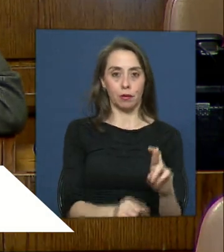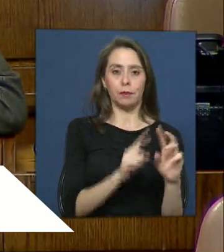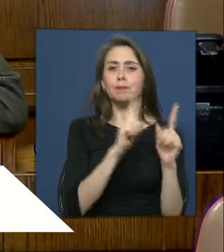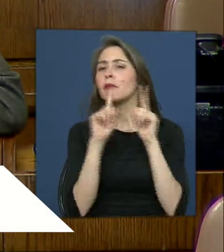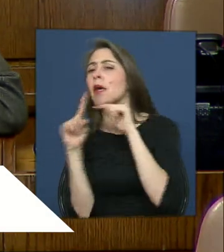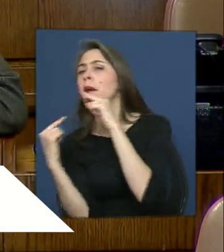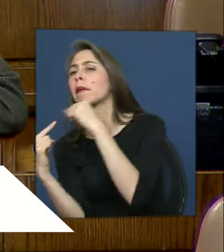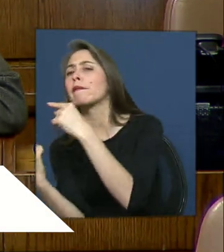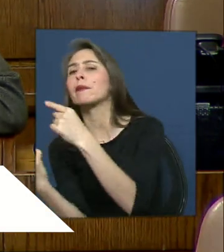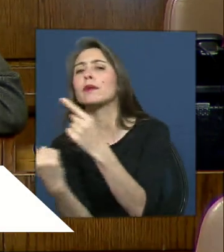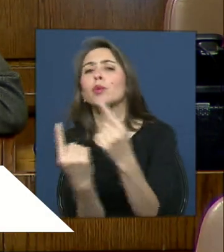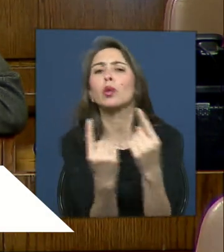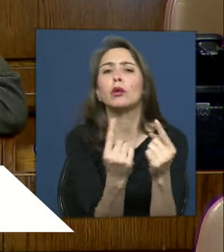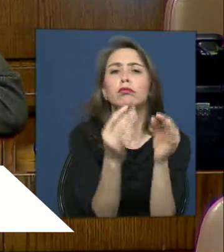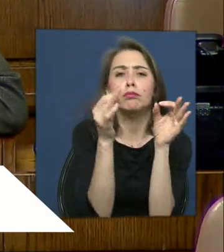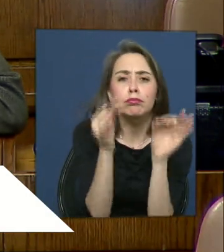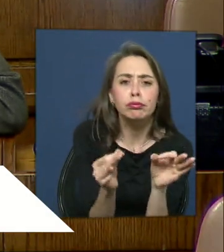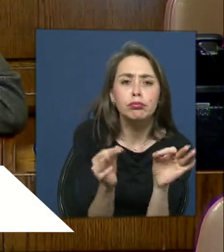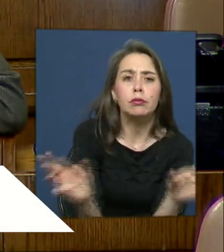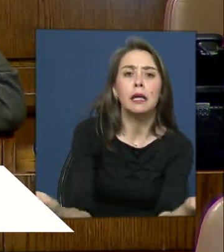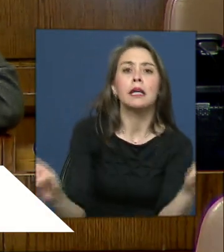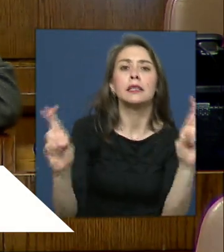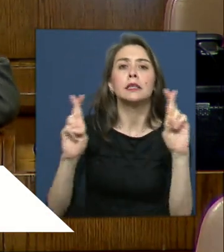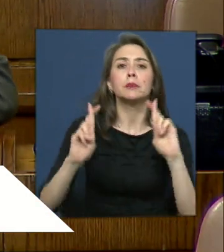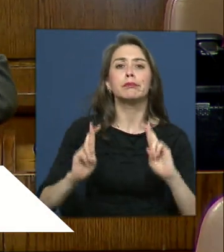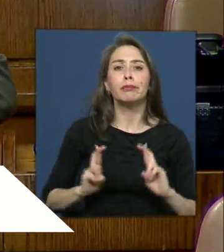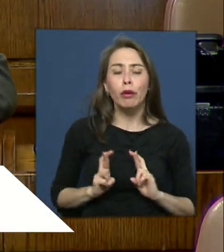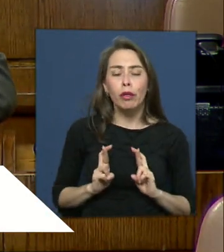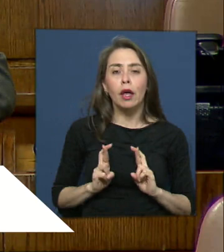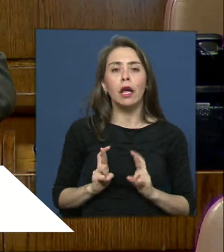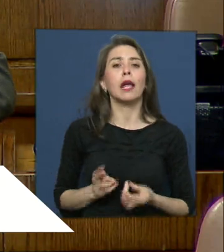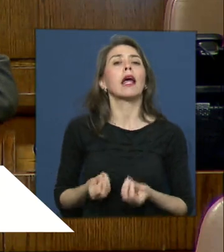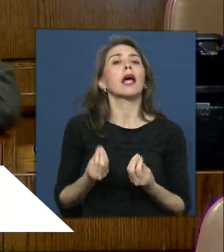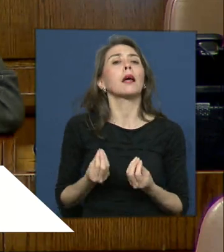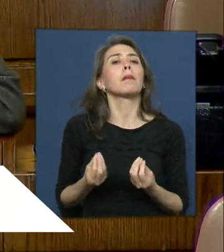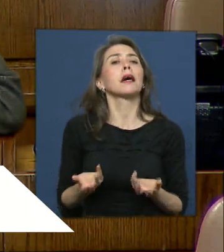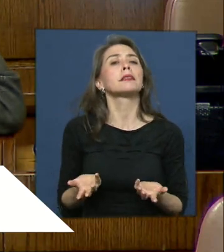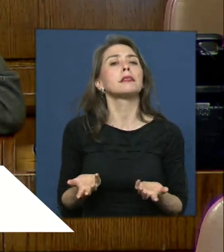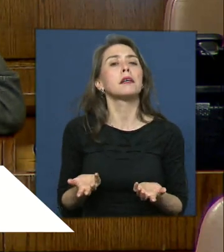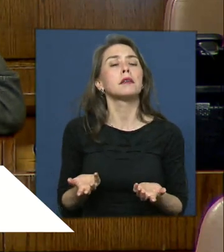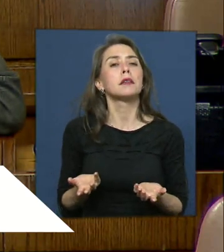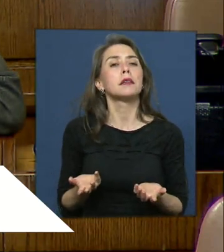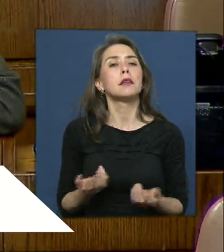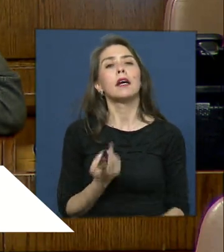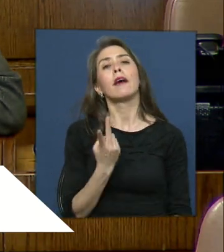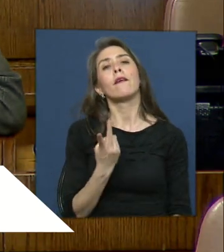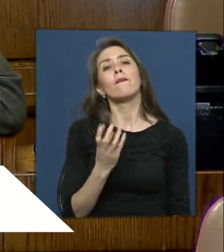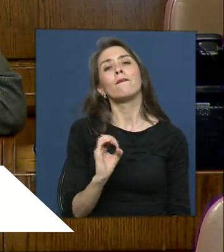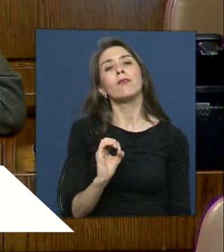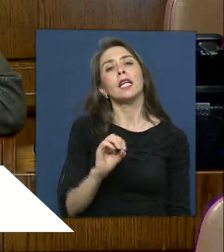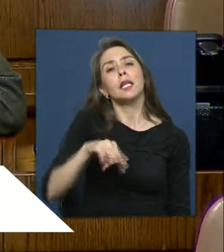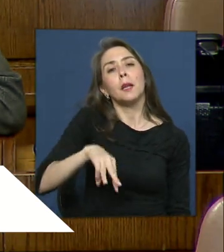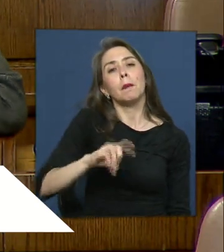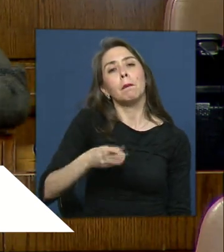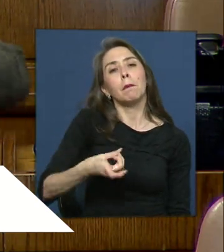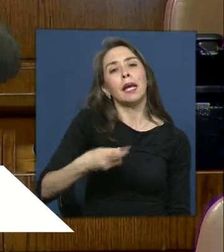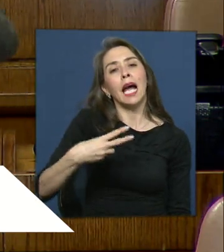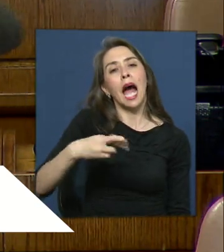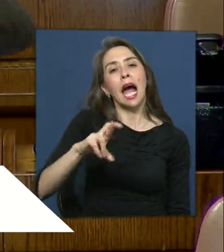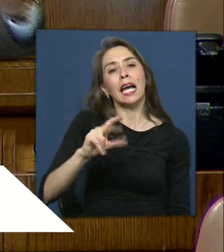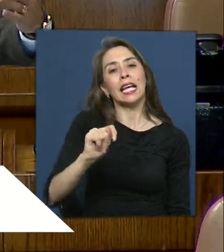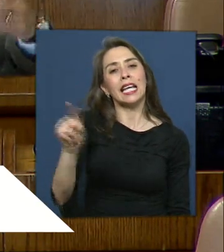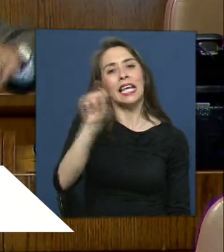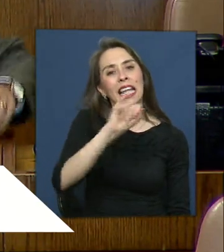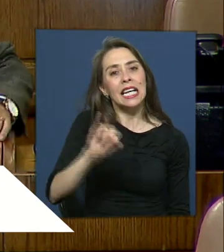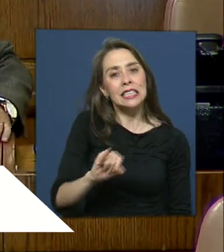averigüe formalmente y nos contesten qué pasa con estos 20 MHz, si